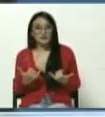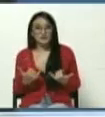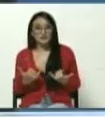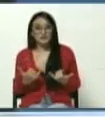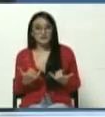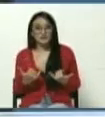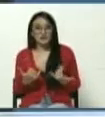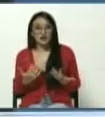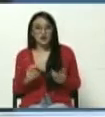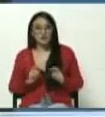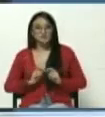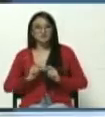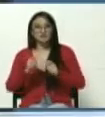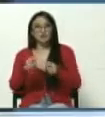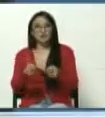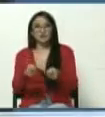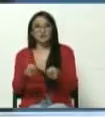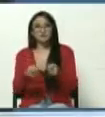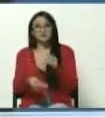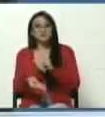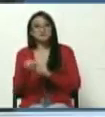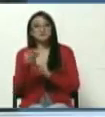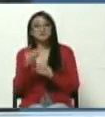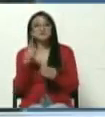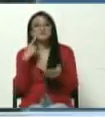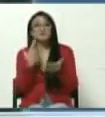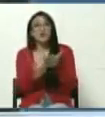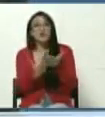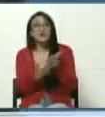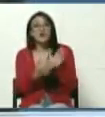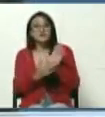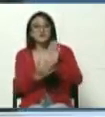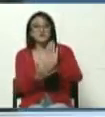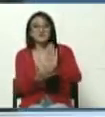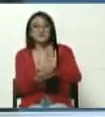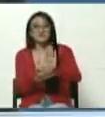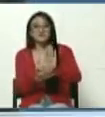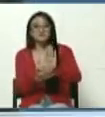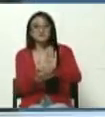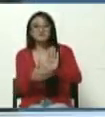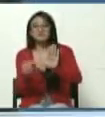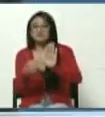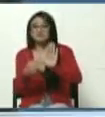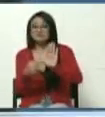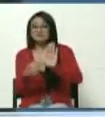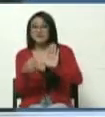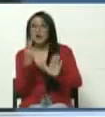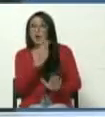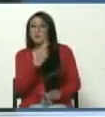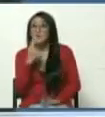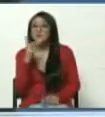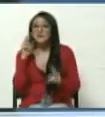estamos consignando nuevas evidencias que también comprometen la investigación contra Juan